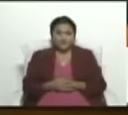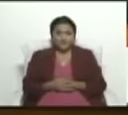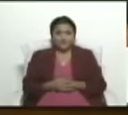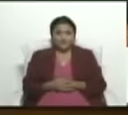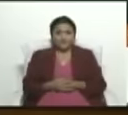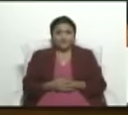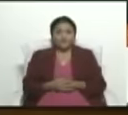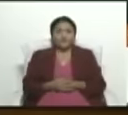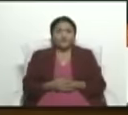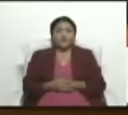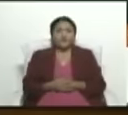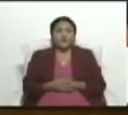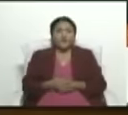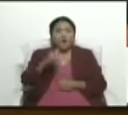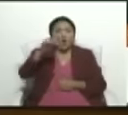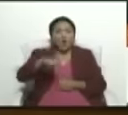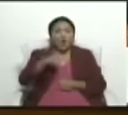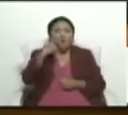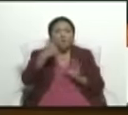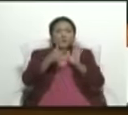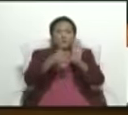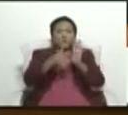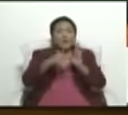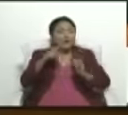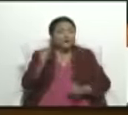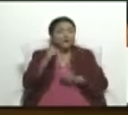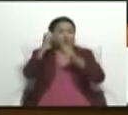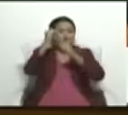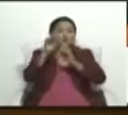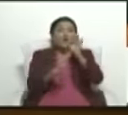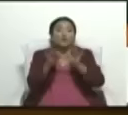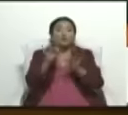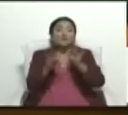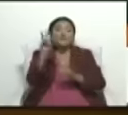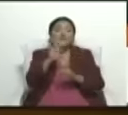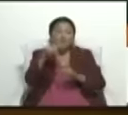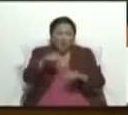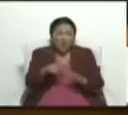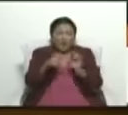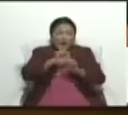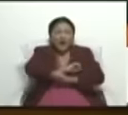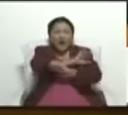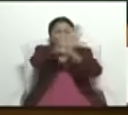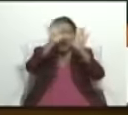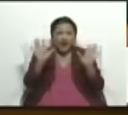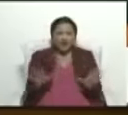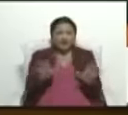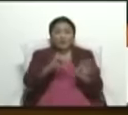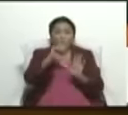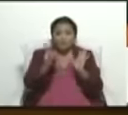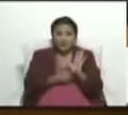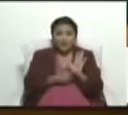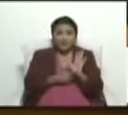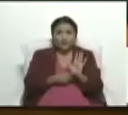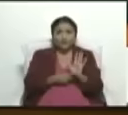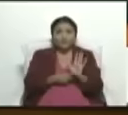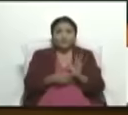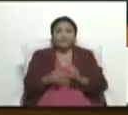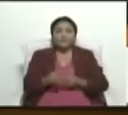Pienso que lo que hoy vamos a presentar es un triunfo de la justicia venezolana. Es un triunfo del Estado de Derecho en